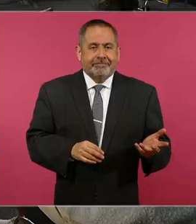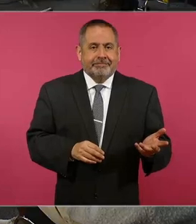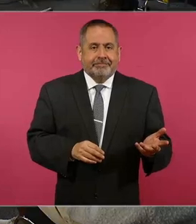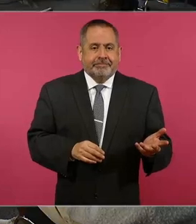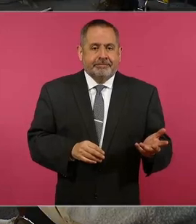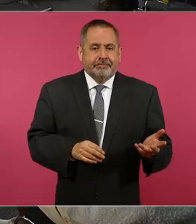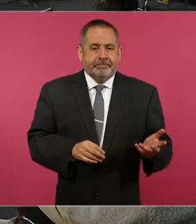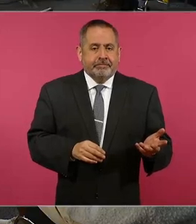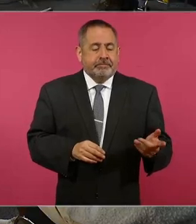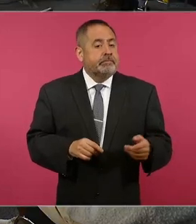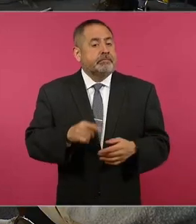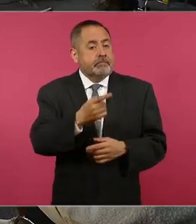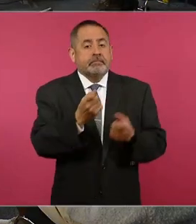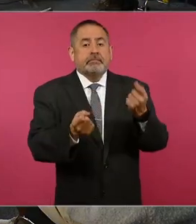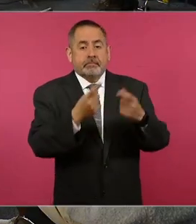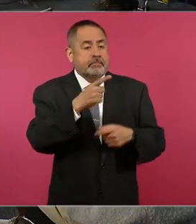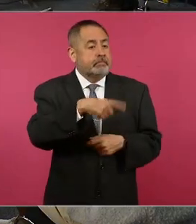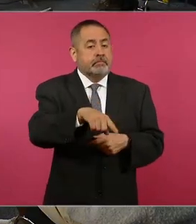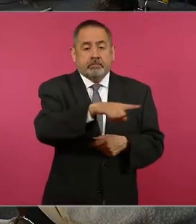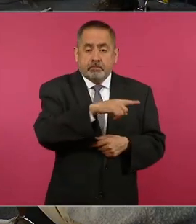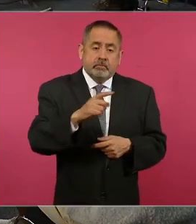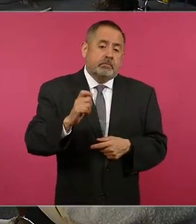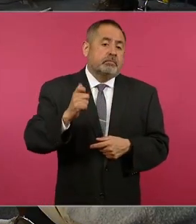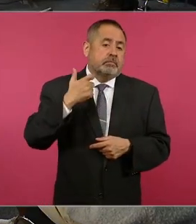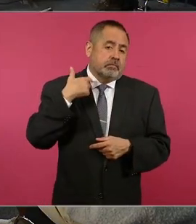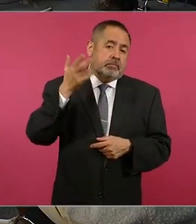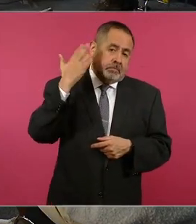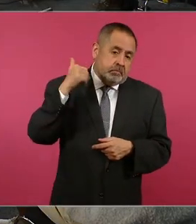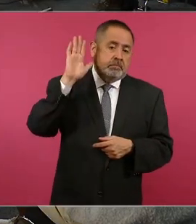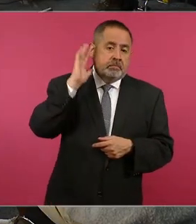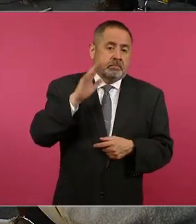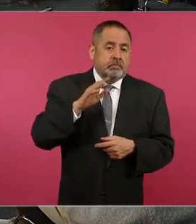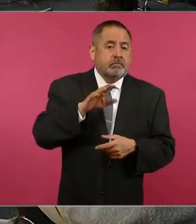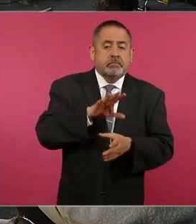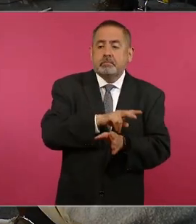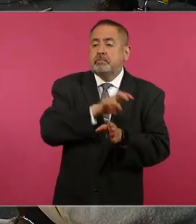militaron en las filas